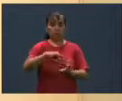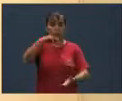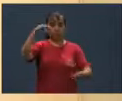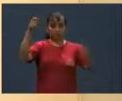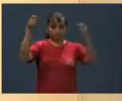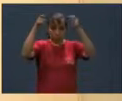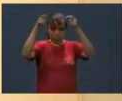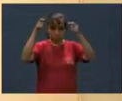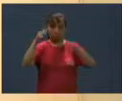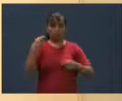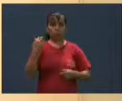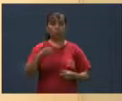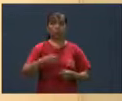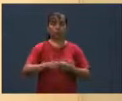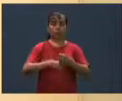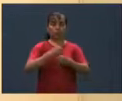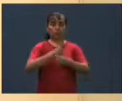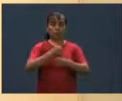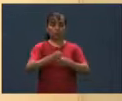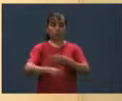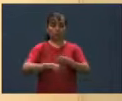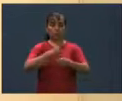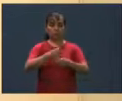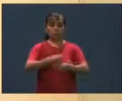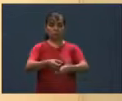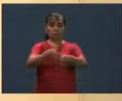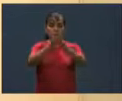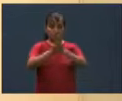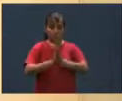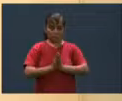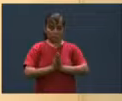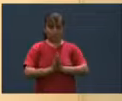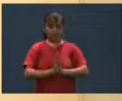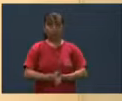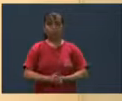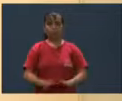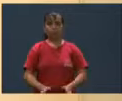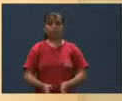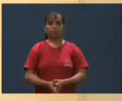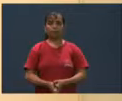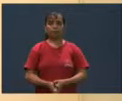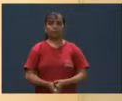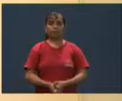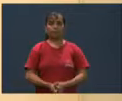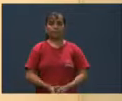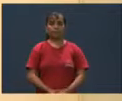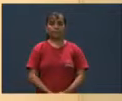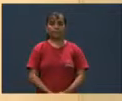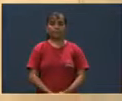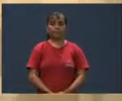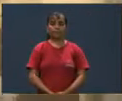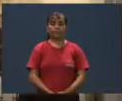Santo por los siglos de los siglos. Nos sentamos.